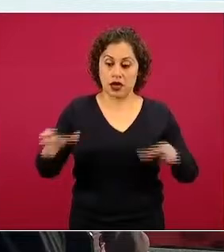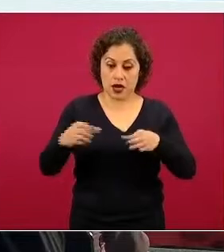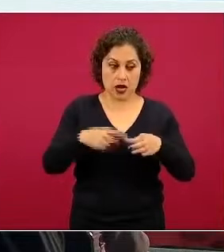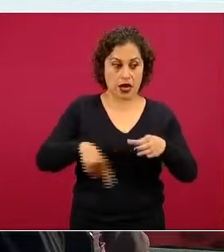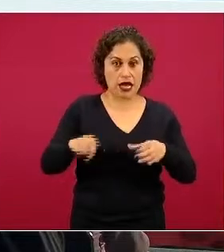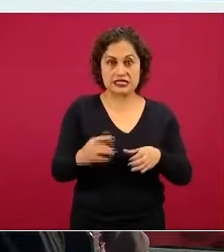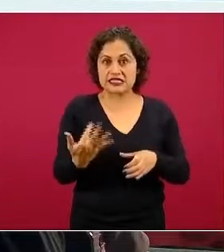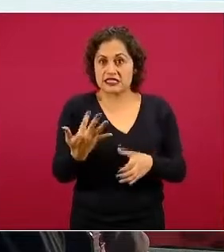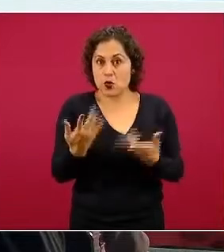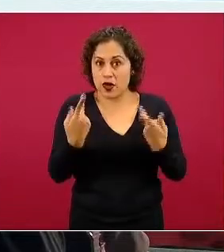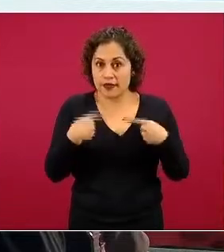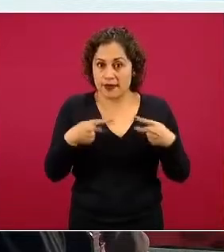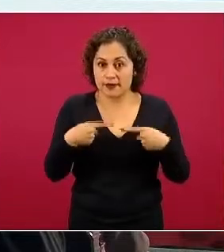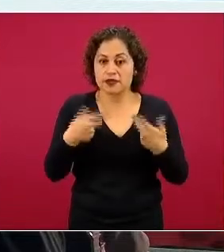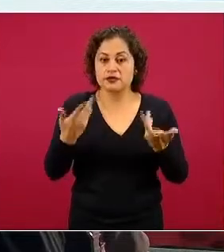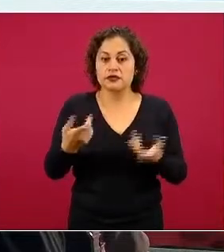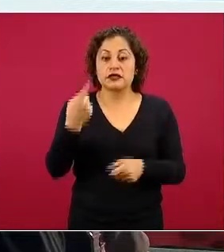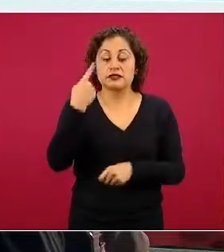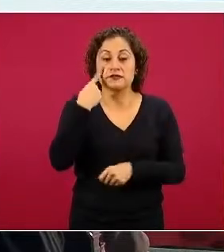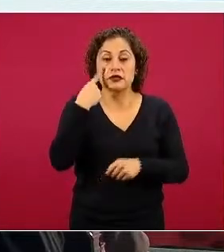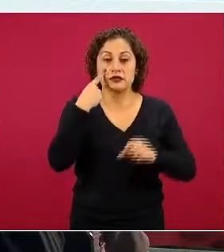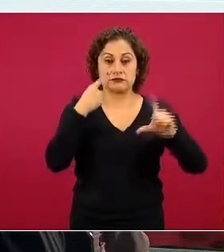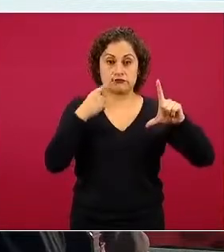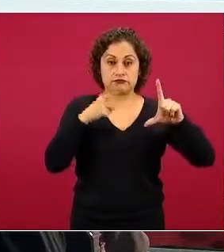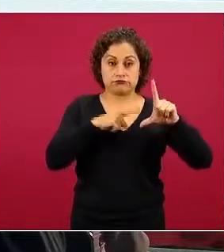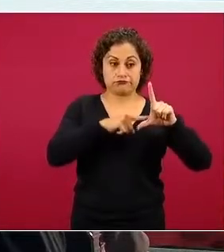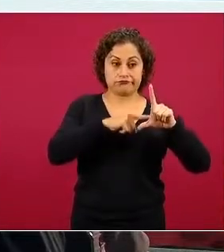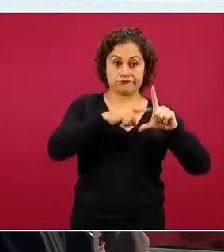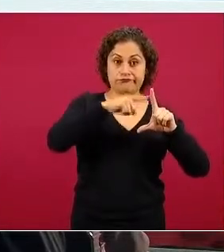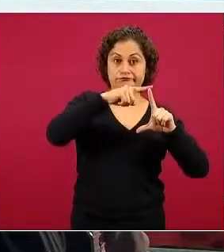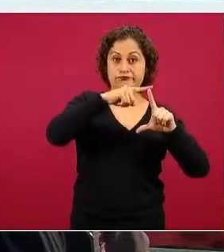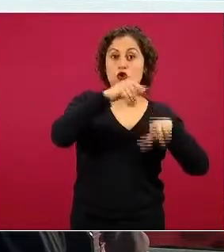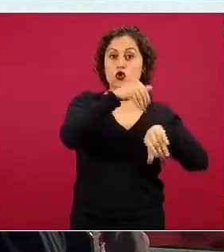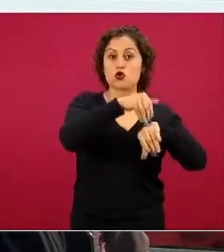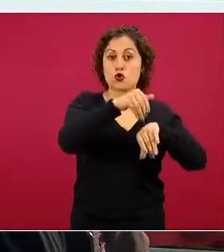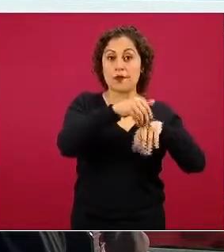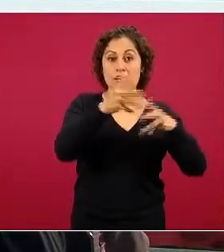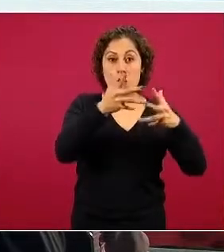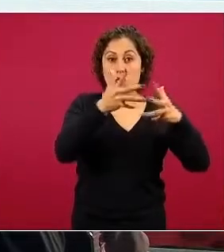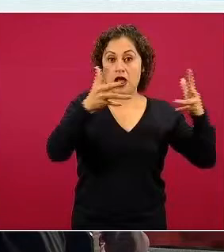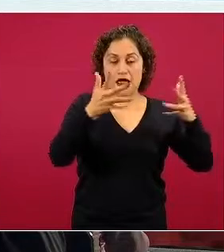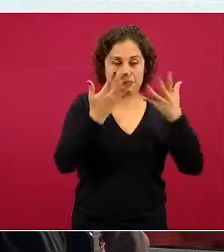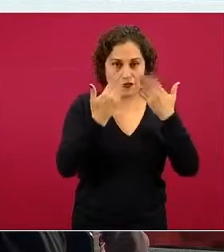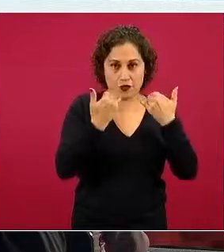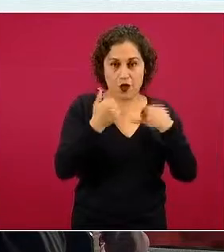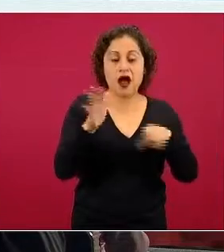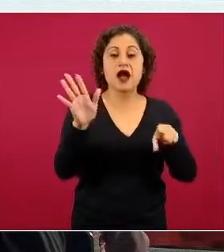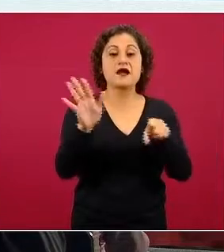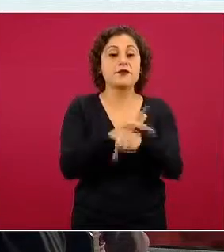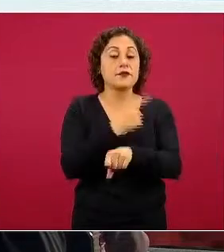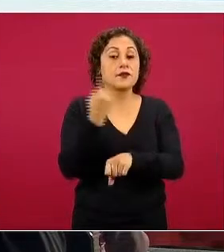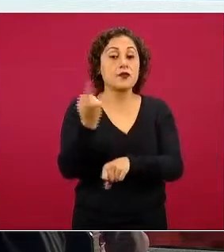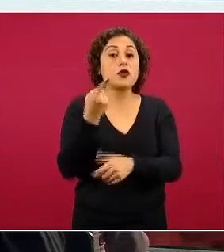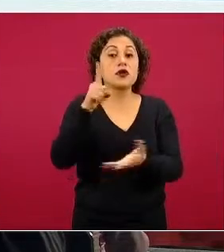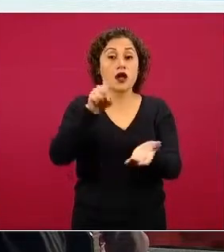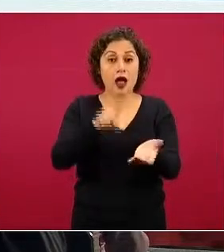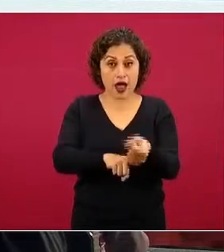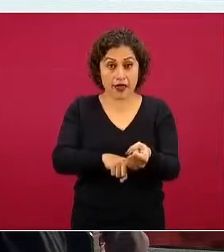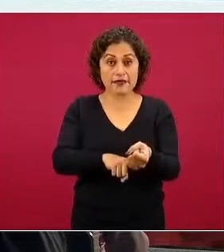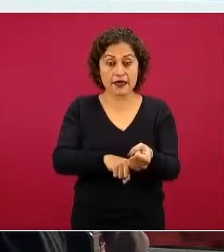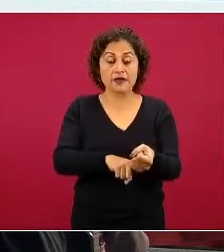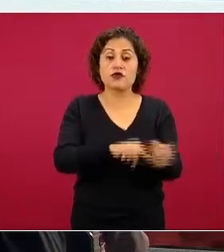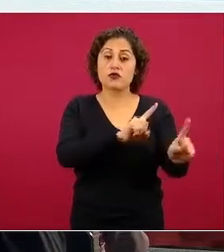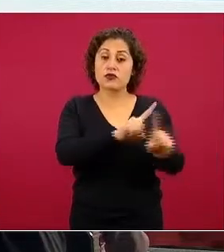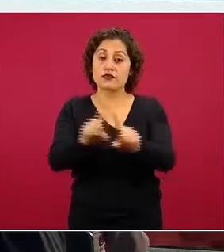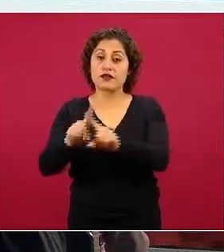no vemos un número mucho más grande de casos estimados, porque en los servicios de salud sí se está tomando una